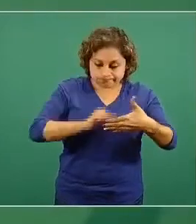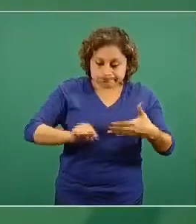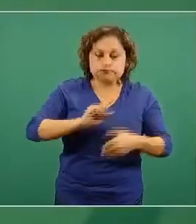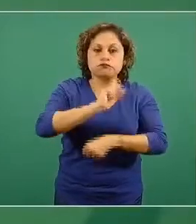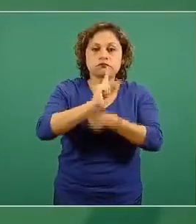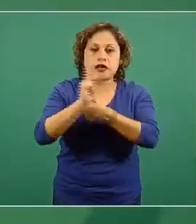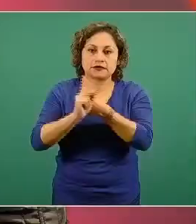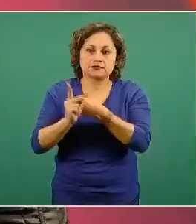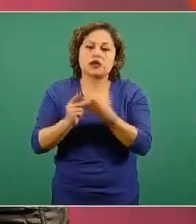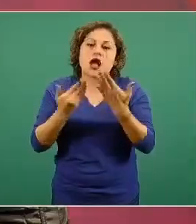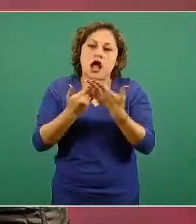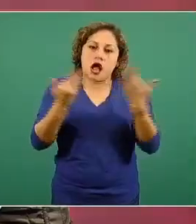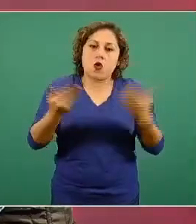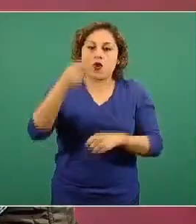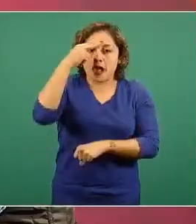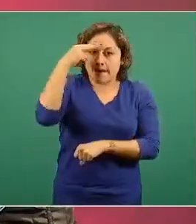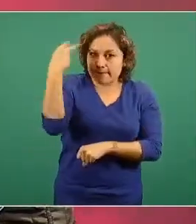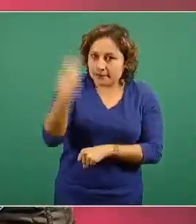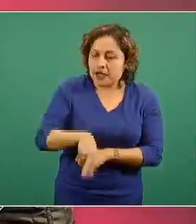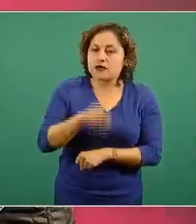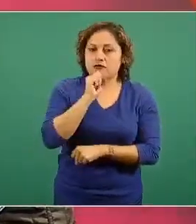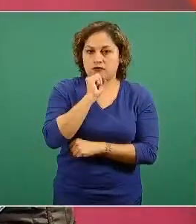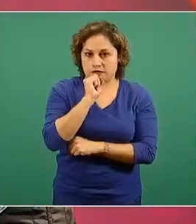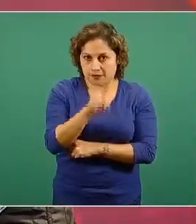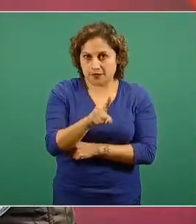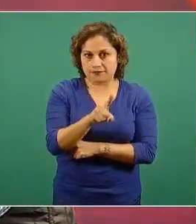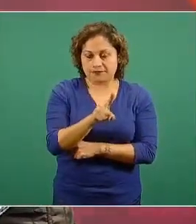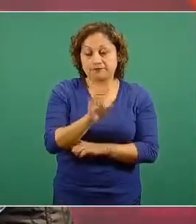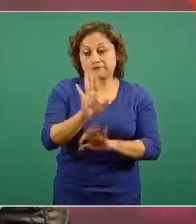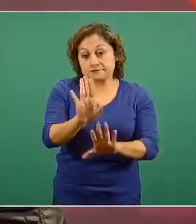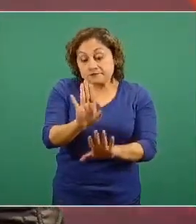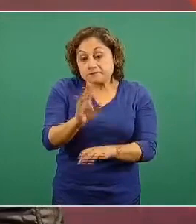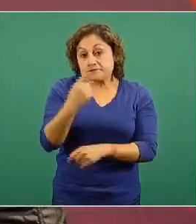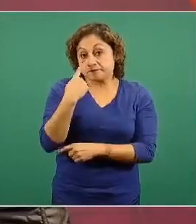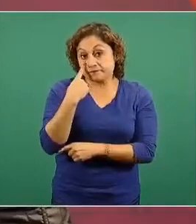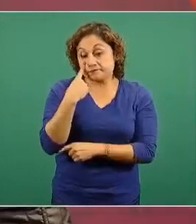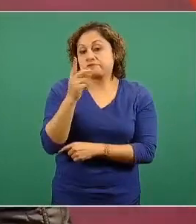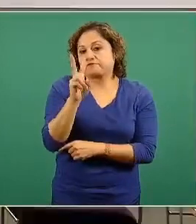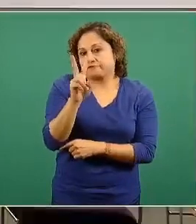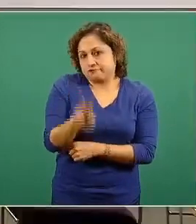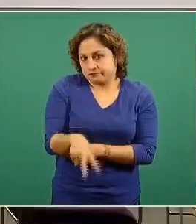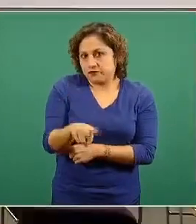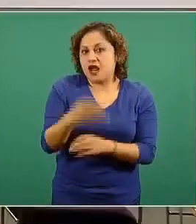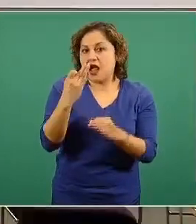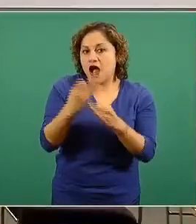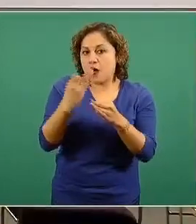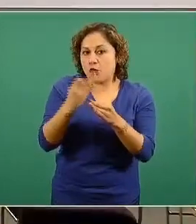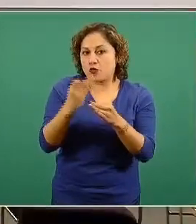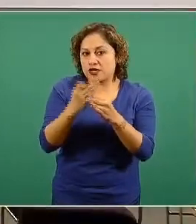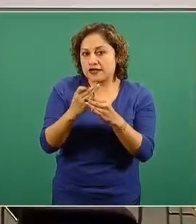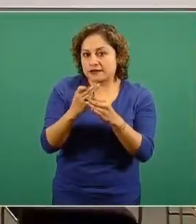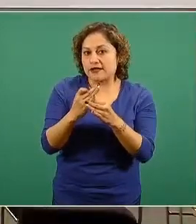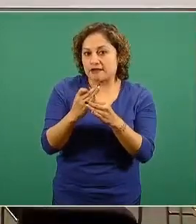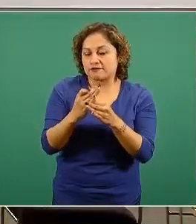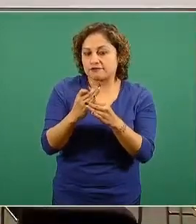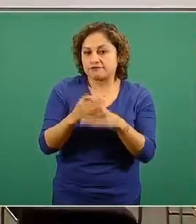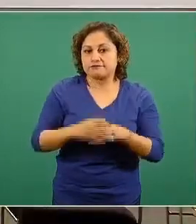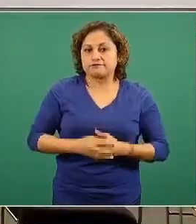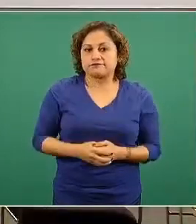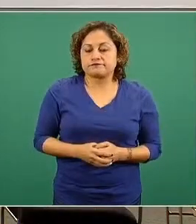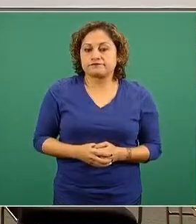se suma lógicamente México. De hecho, la recomendación que continúa vigente, que hasta el momento la